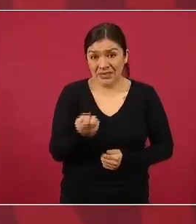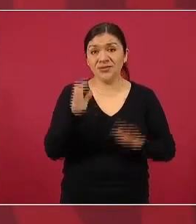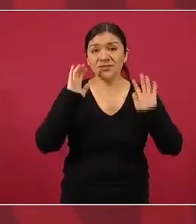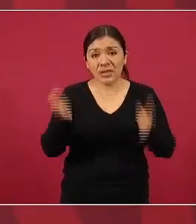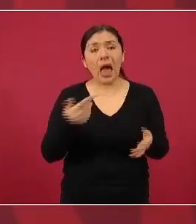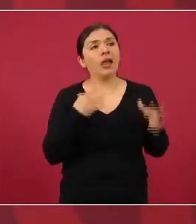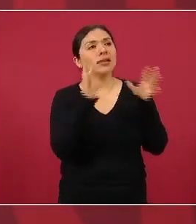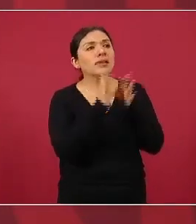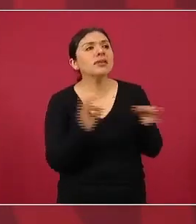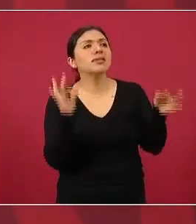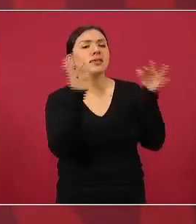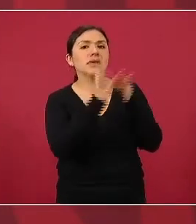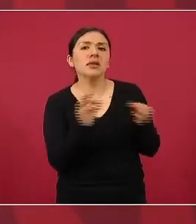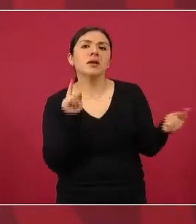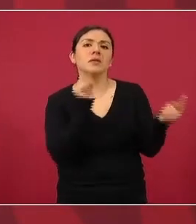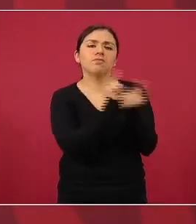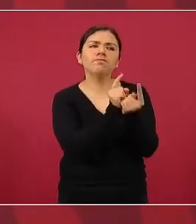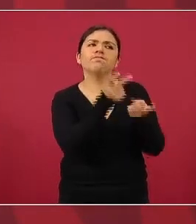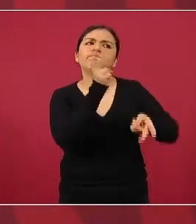explicamos,